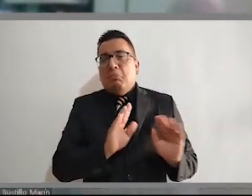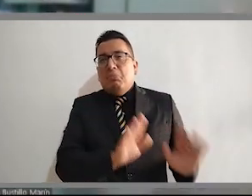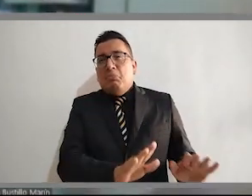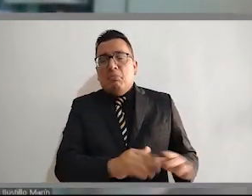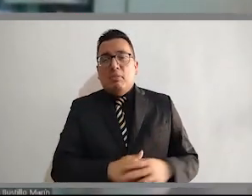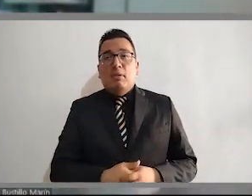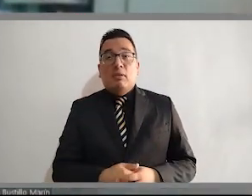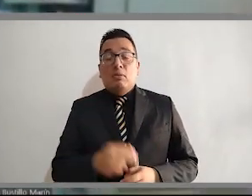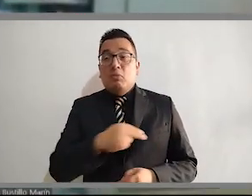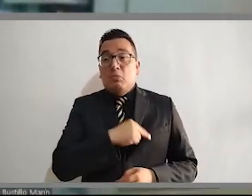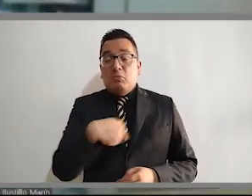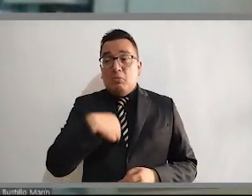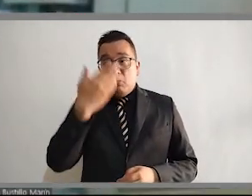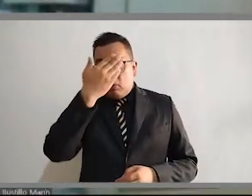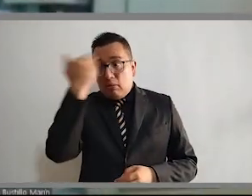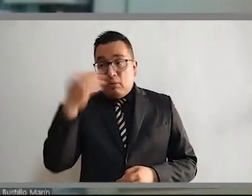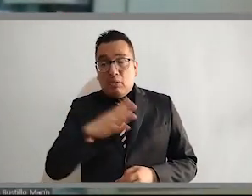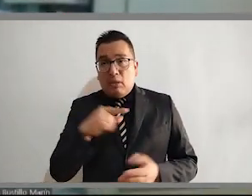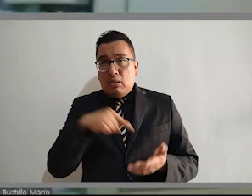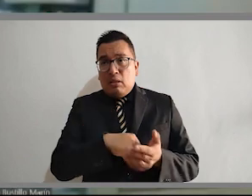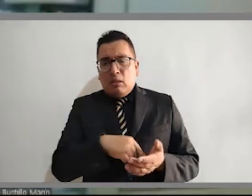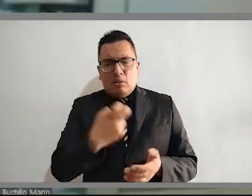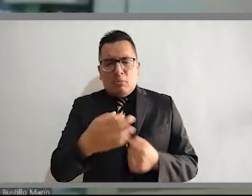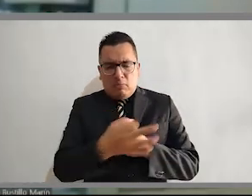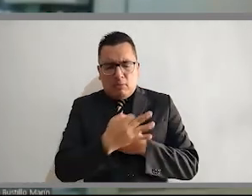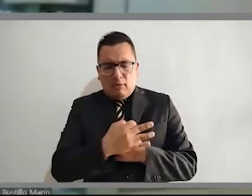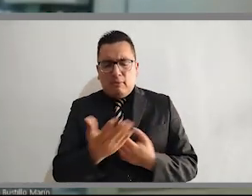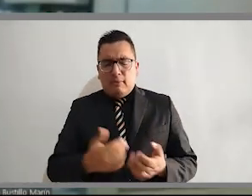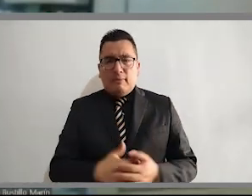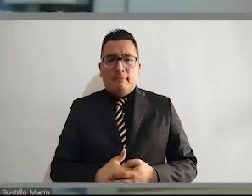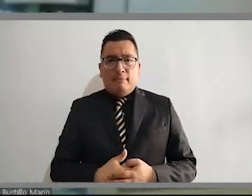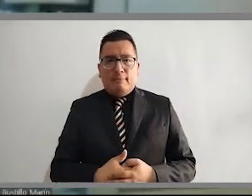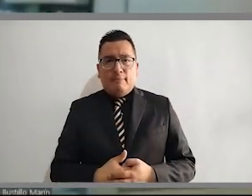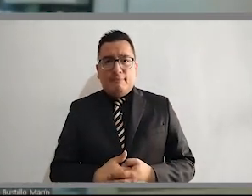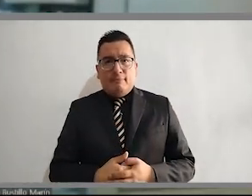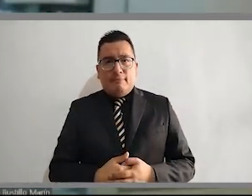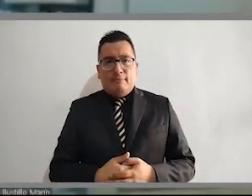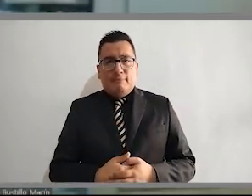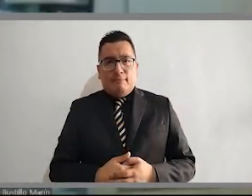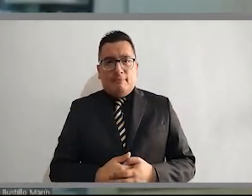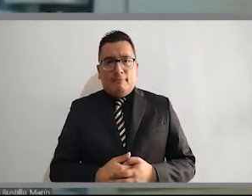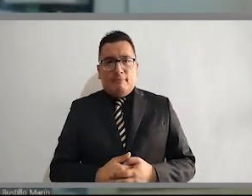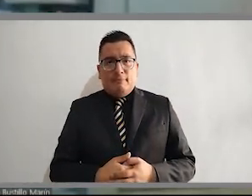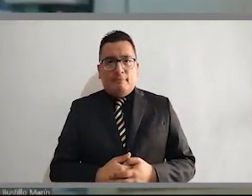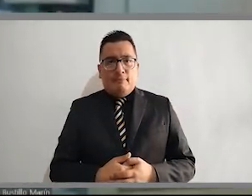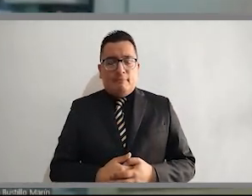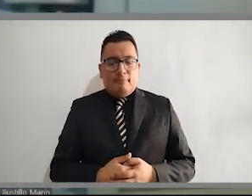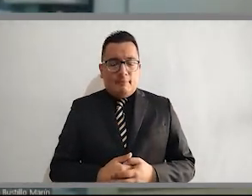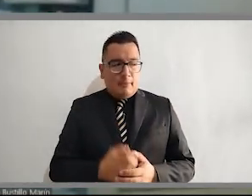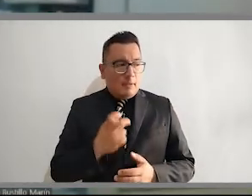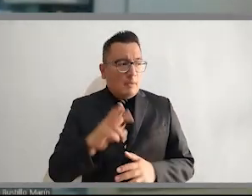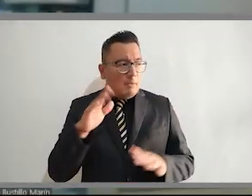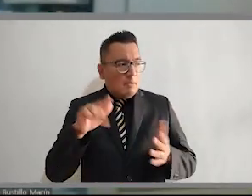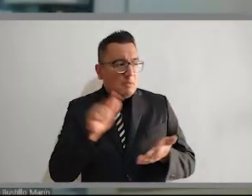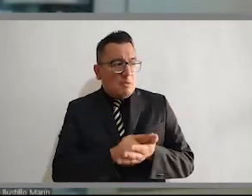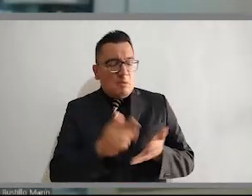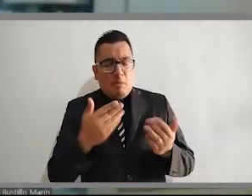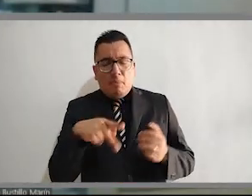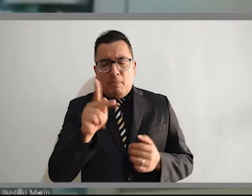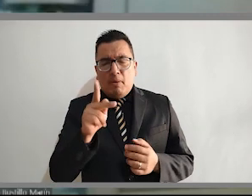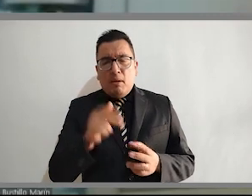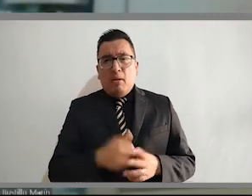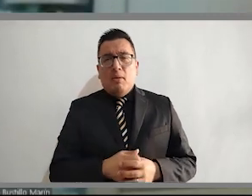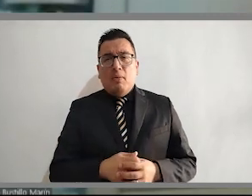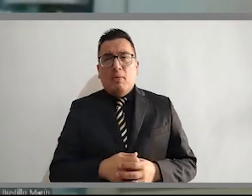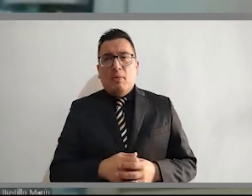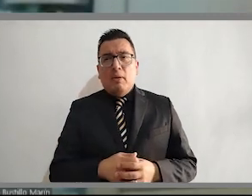¿no? Y no sabemos que están dentro de los precedentes y que nos están beneficiando, ¿no? Por eso no están generalmente en la ley,